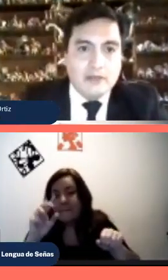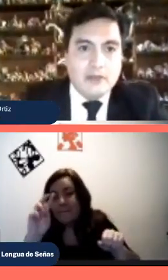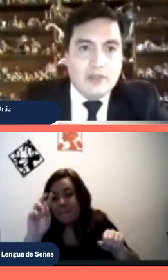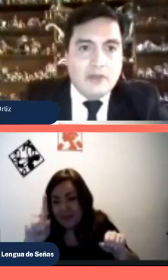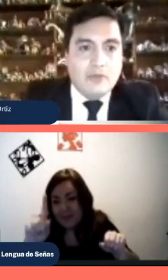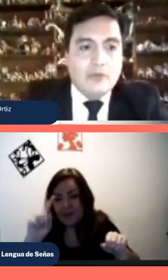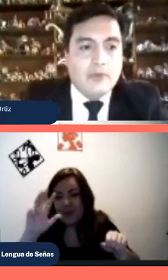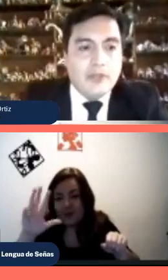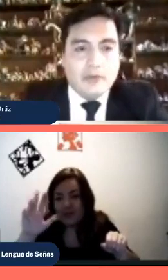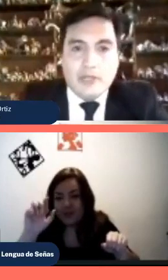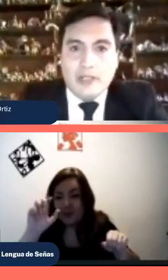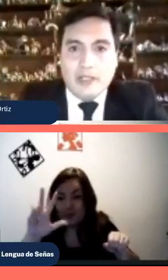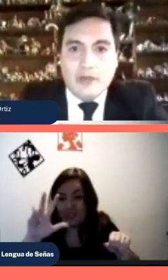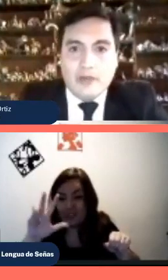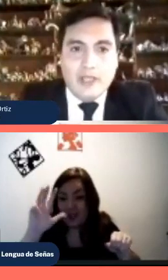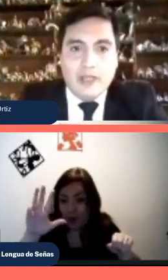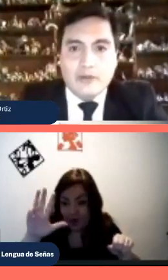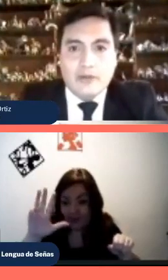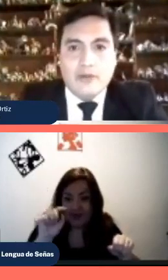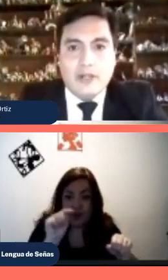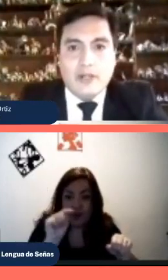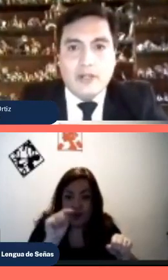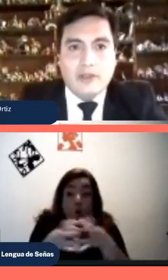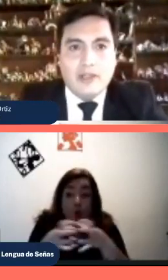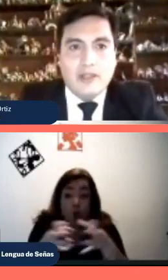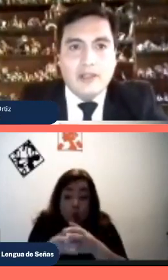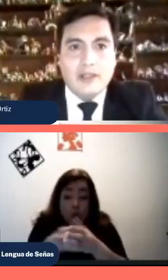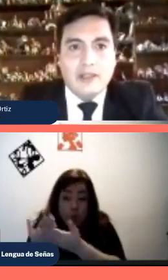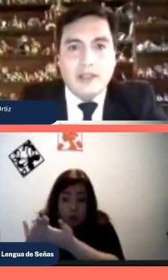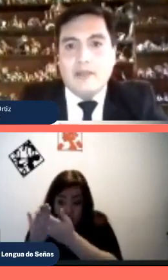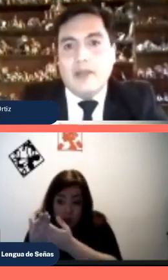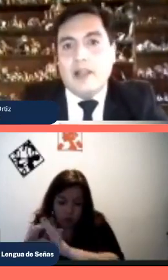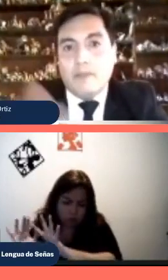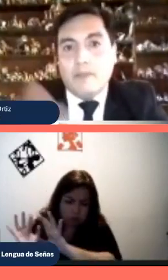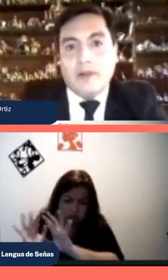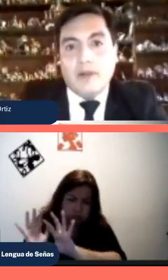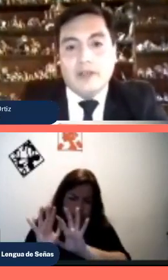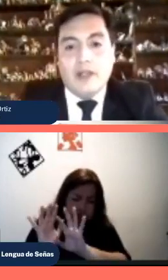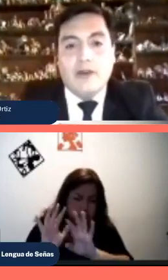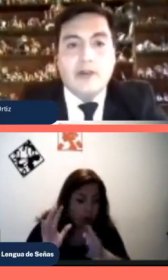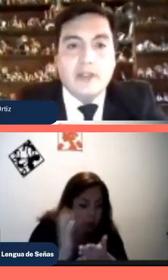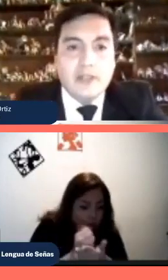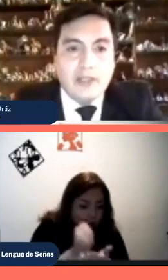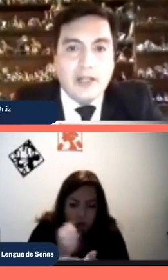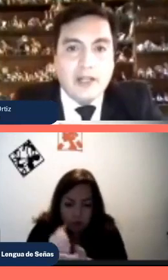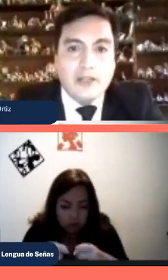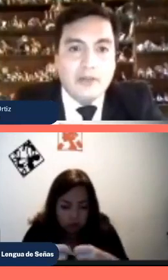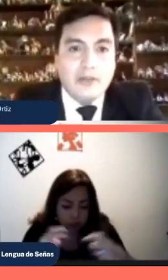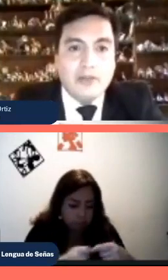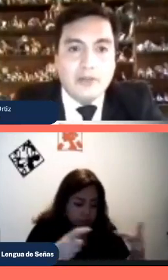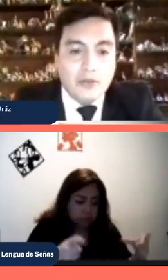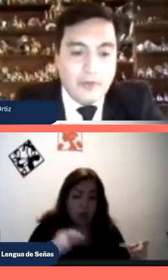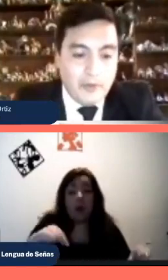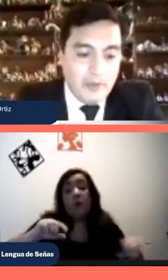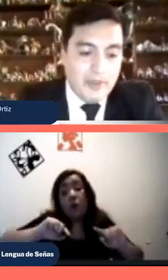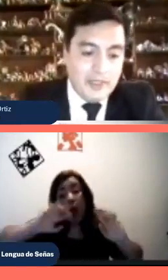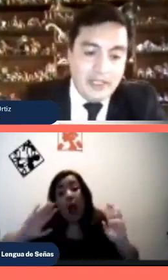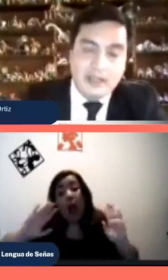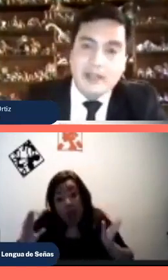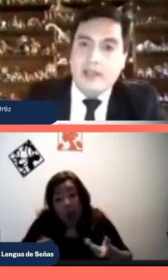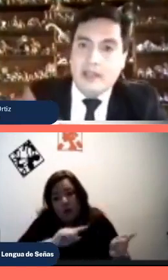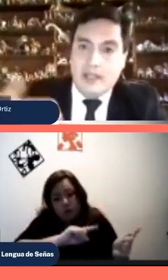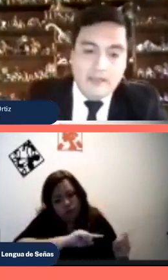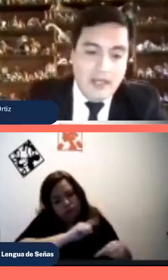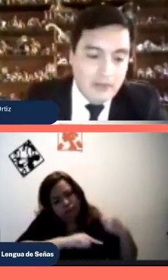1986 y 1989, en la que un grupo de estudiantes de geología encontró restos de animales, pero recién ahora se están realizando los estudios propiamente